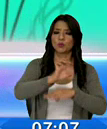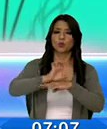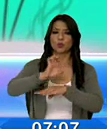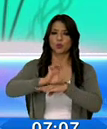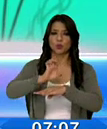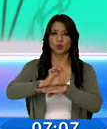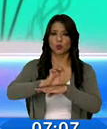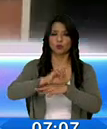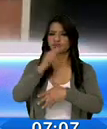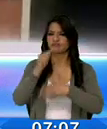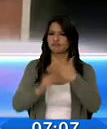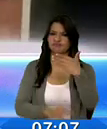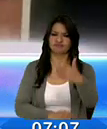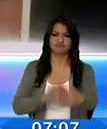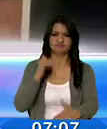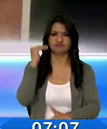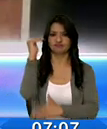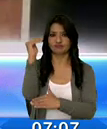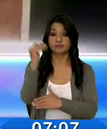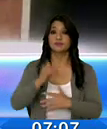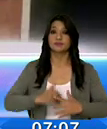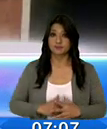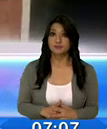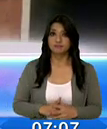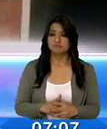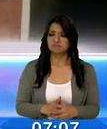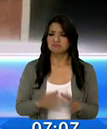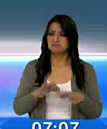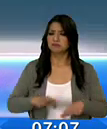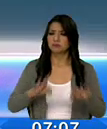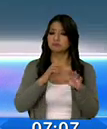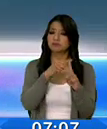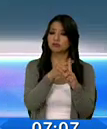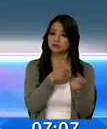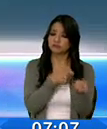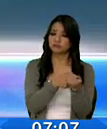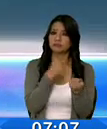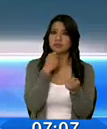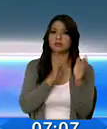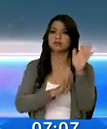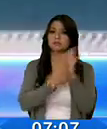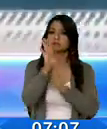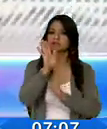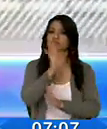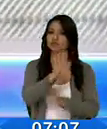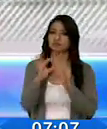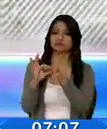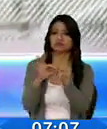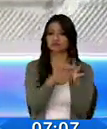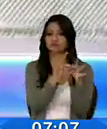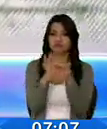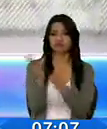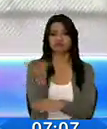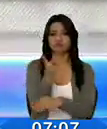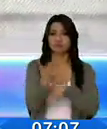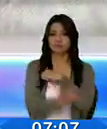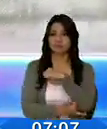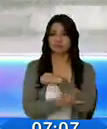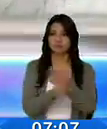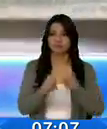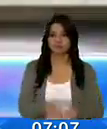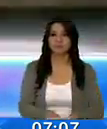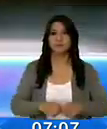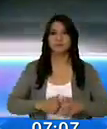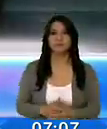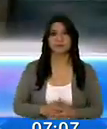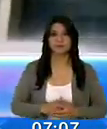en todos los niveles. El fin, desempeñar un papel positivo en el desarrollo de las relaciones entre ambos países. En